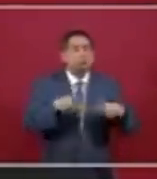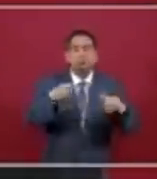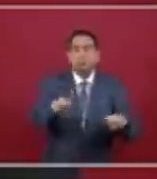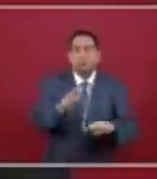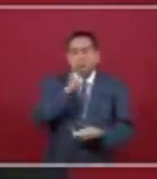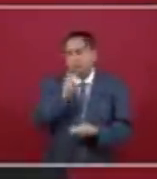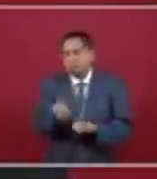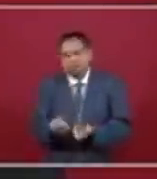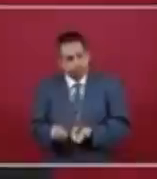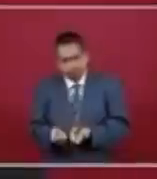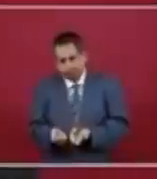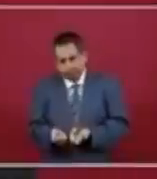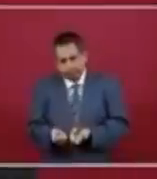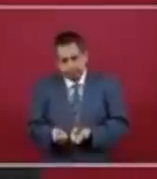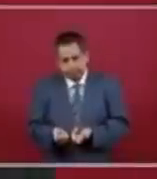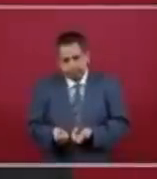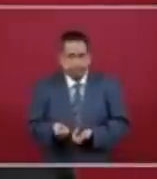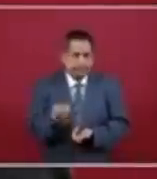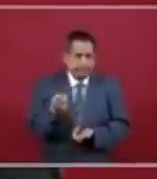Para cada